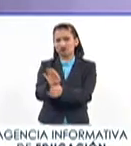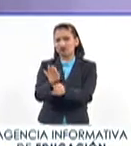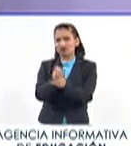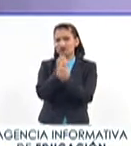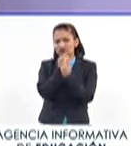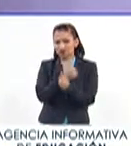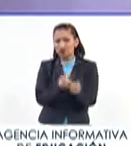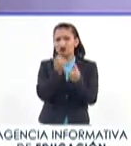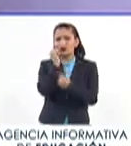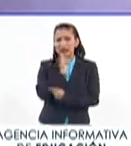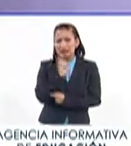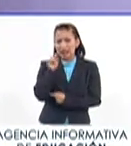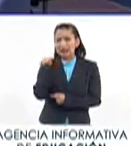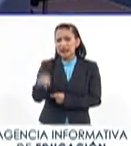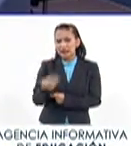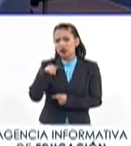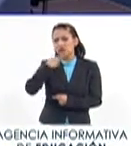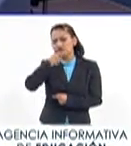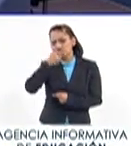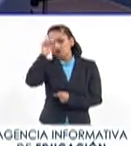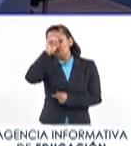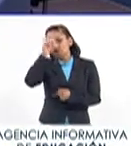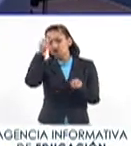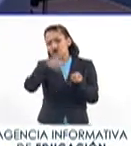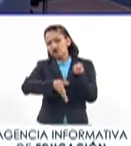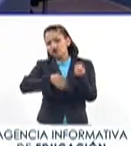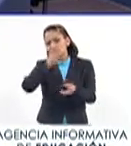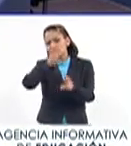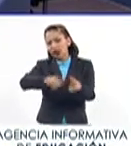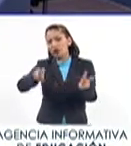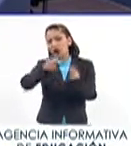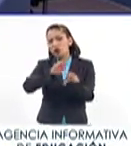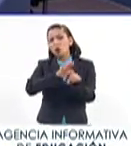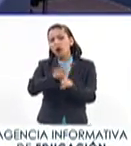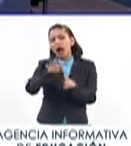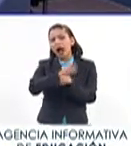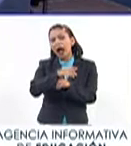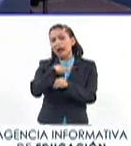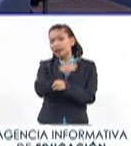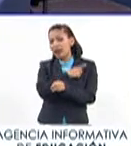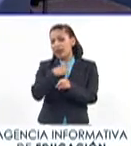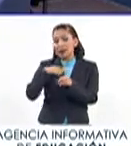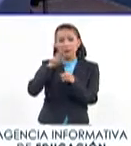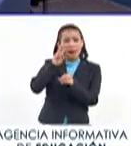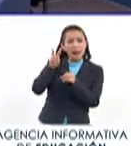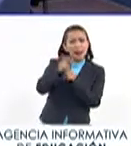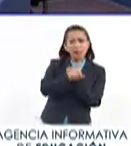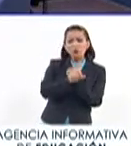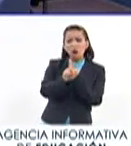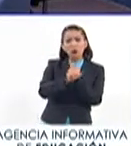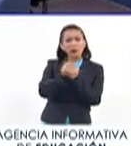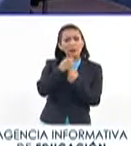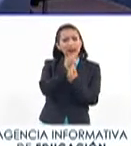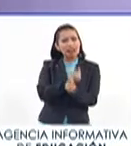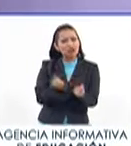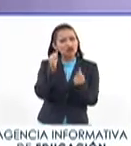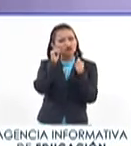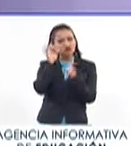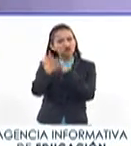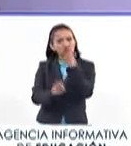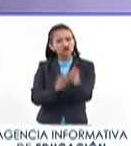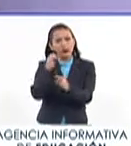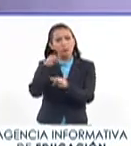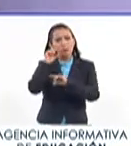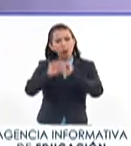niños y adolescentes. Ellos van marcando y haciendo un análisis sobre cuáles son los principales problemas de la política de niñez y